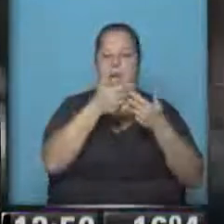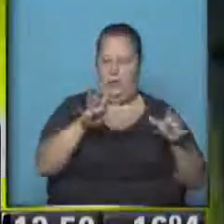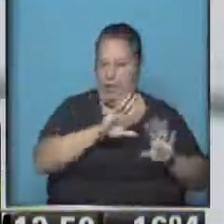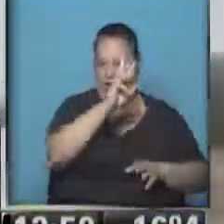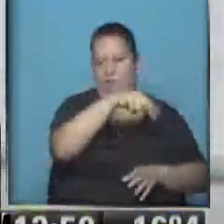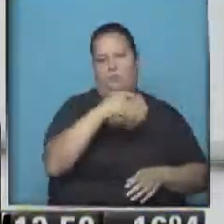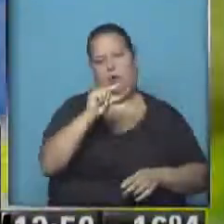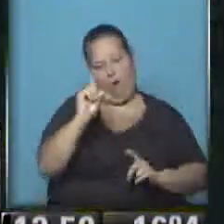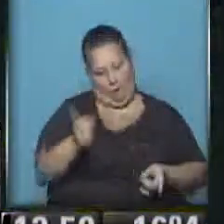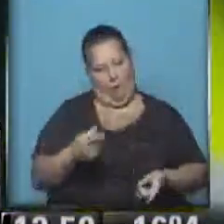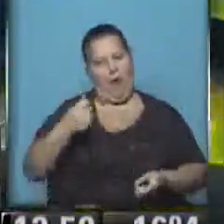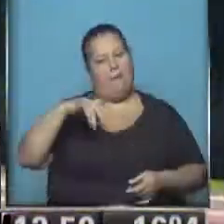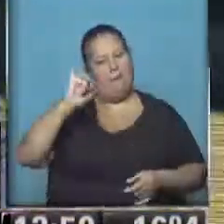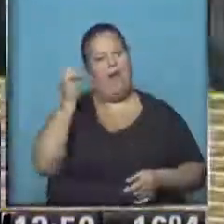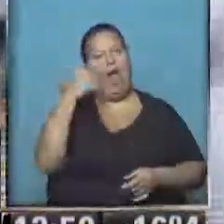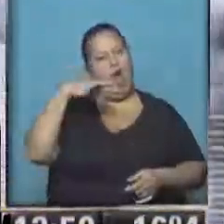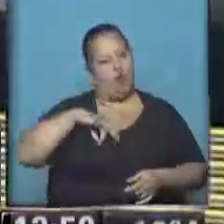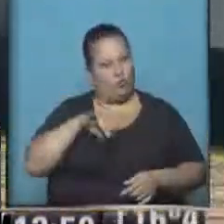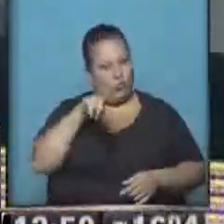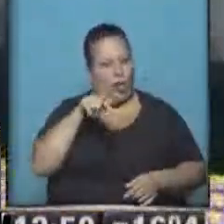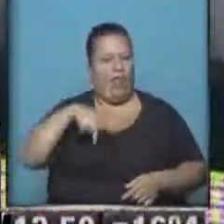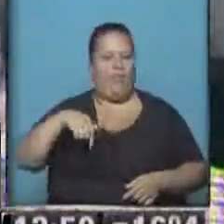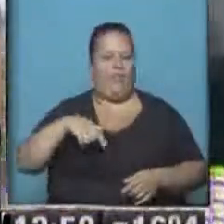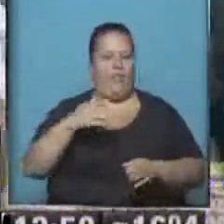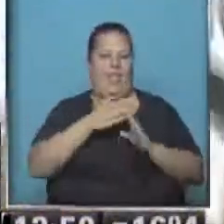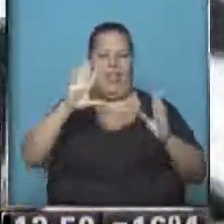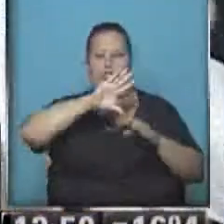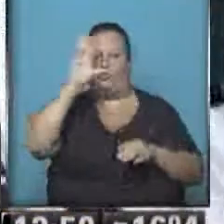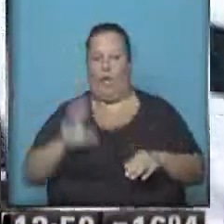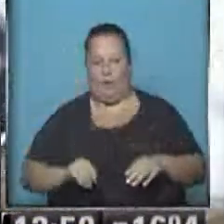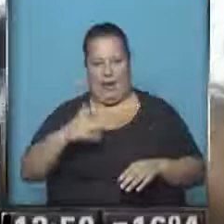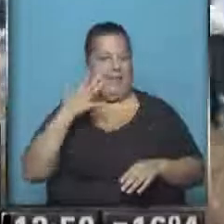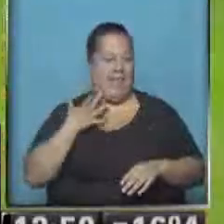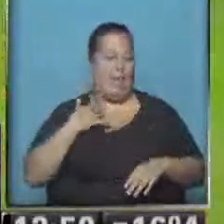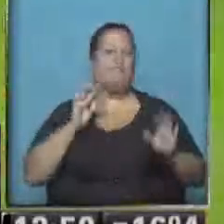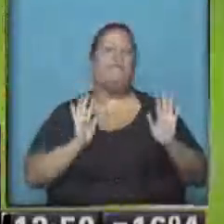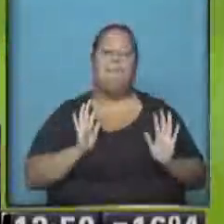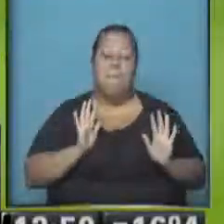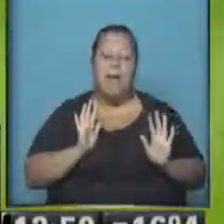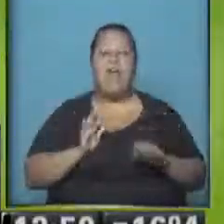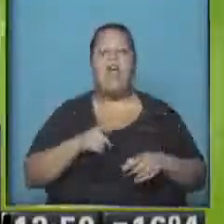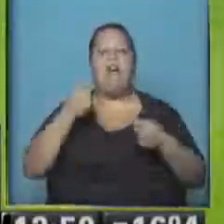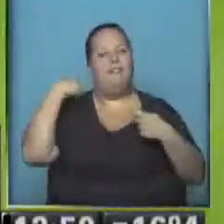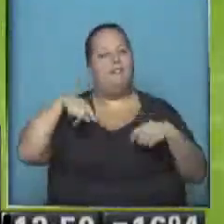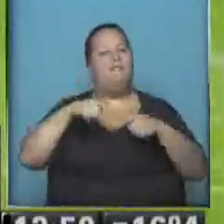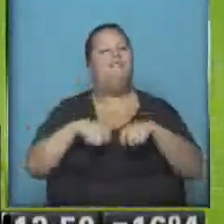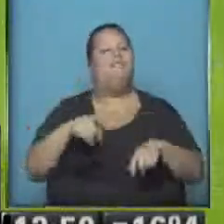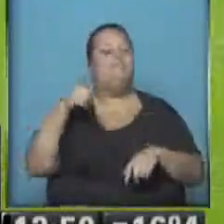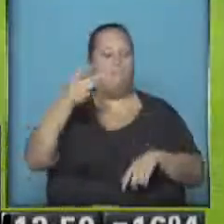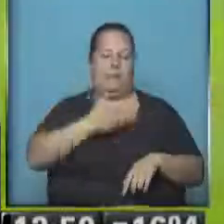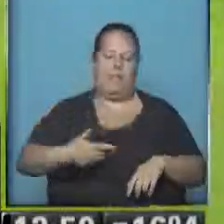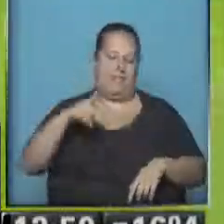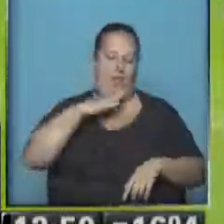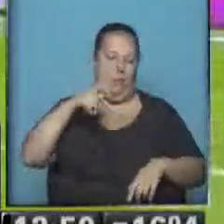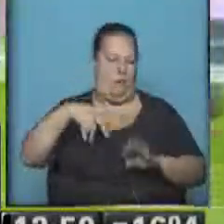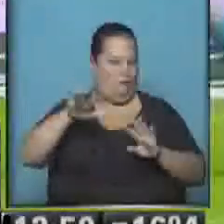va a ganar poco, va a ser uno de los mejores pagos de toda Sudamérica, Tevez. Mirá. Pero es la gran apuesta de Angelici, hay que